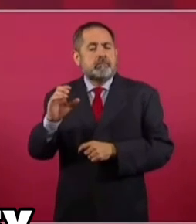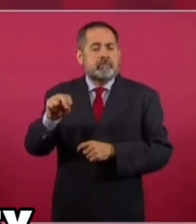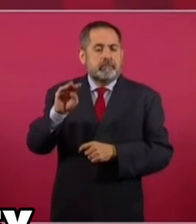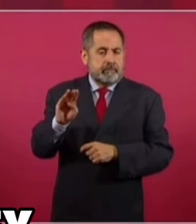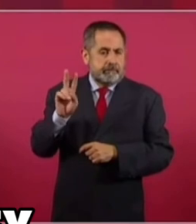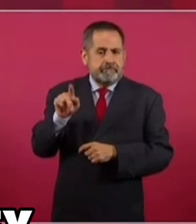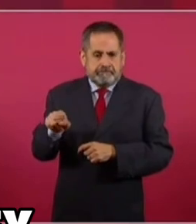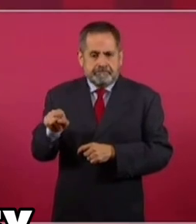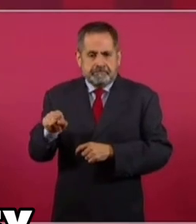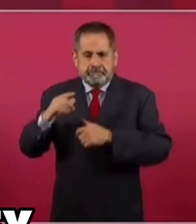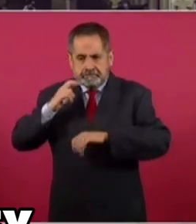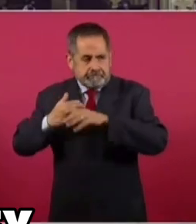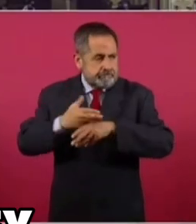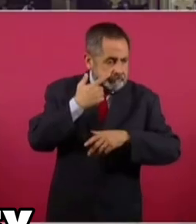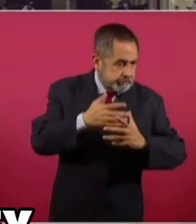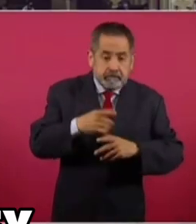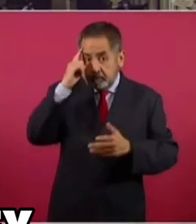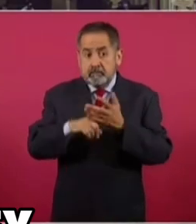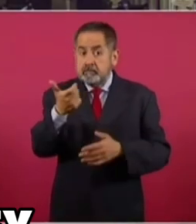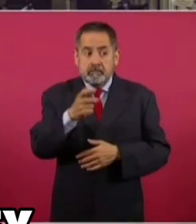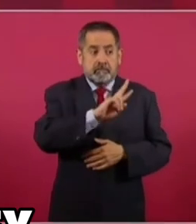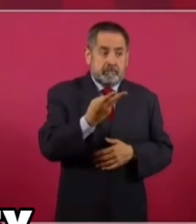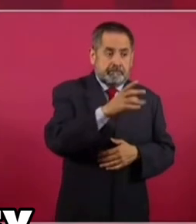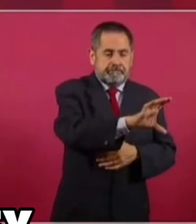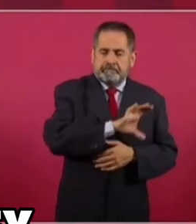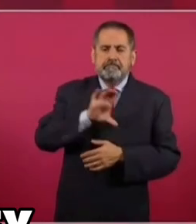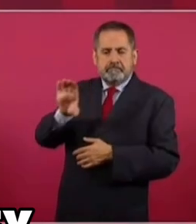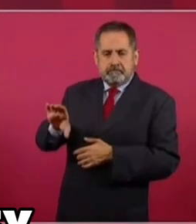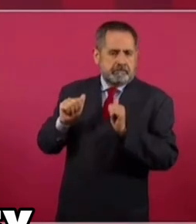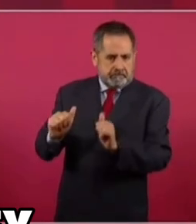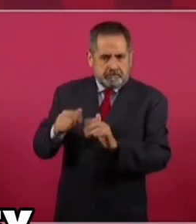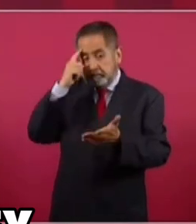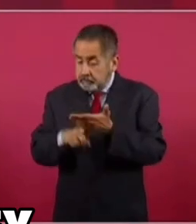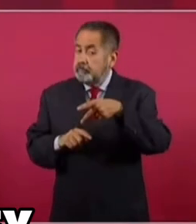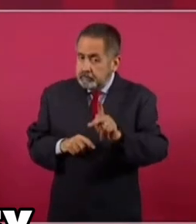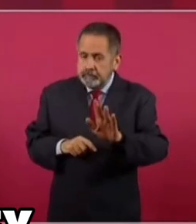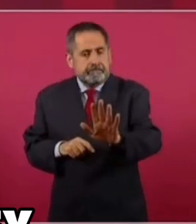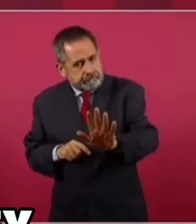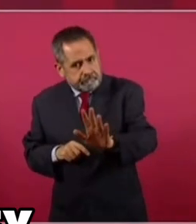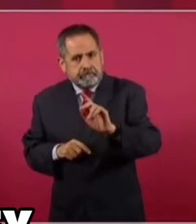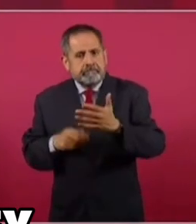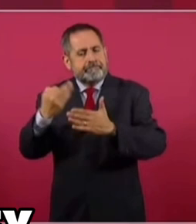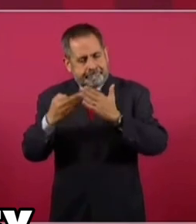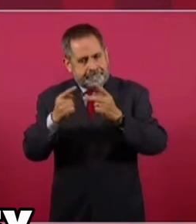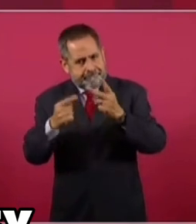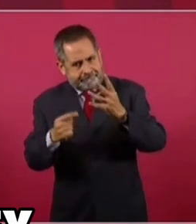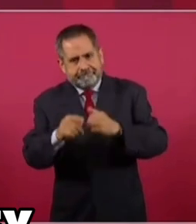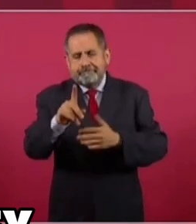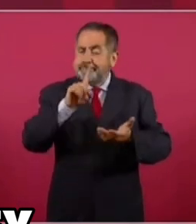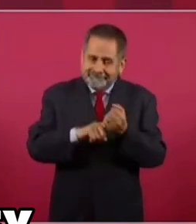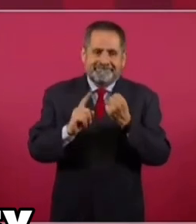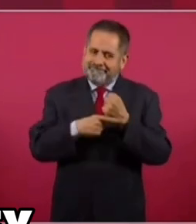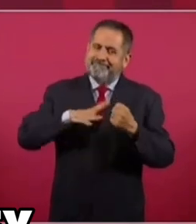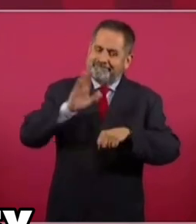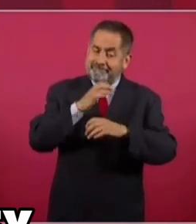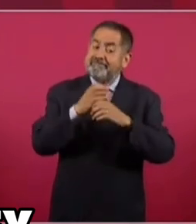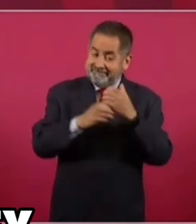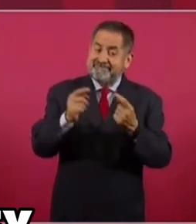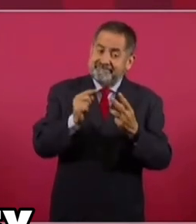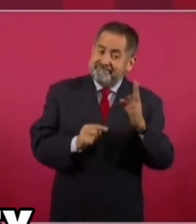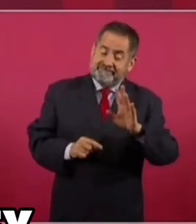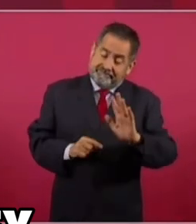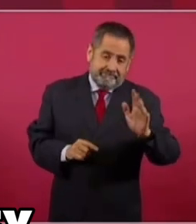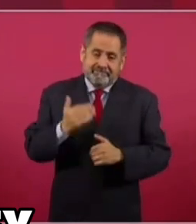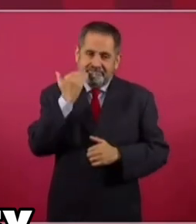Valores. Y tengo entendido que devolvieron el dinero, ¿sí? Pero eso no fue todo. Hay otro tipo